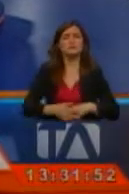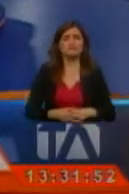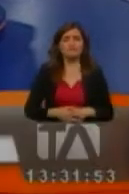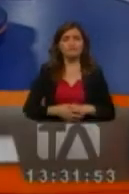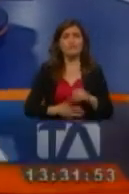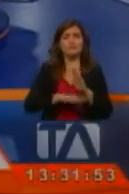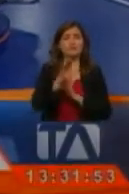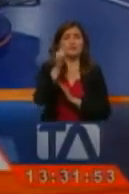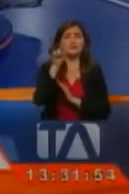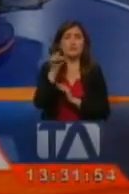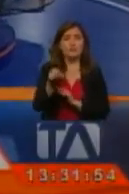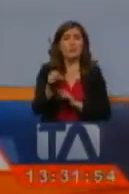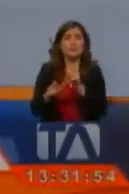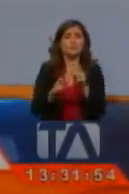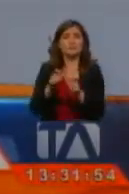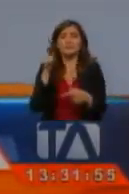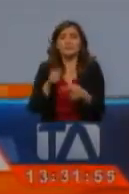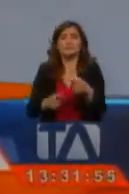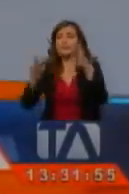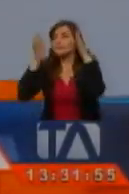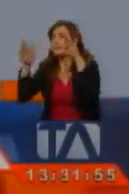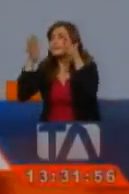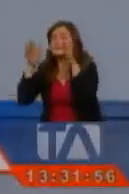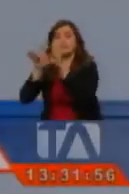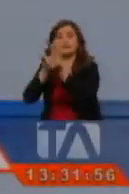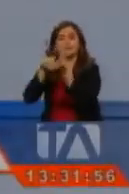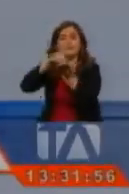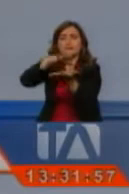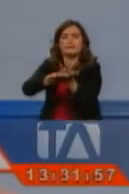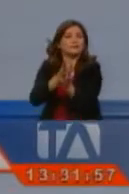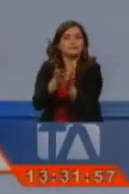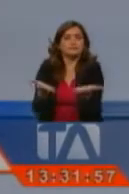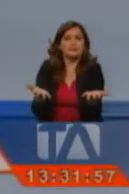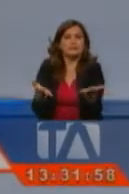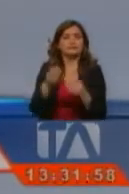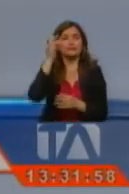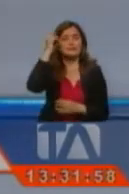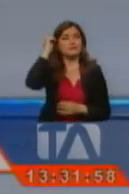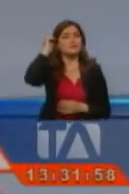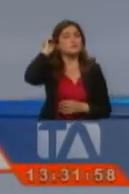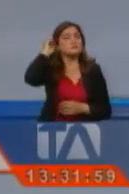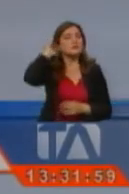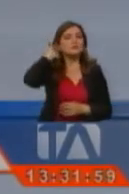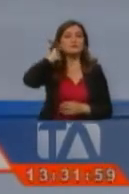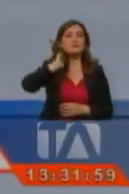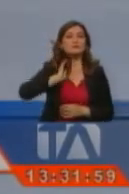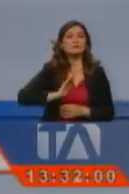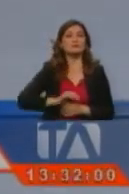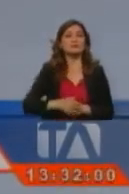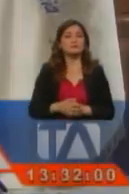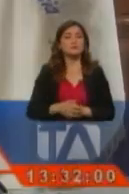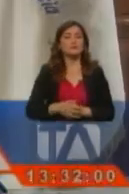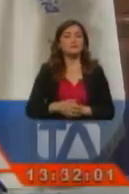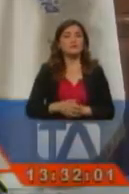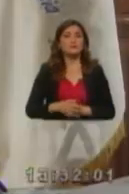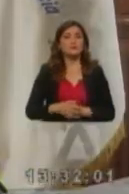10.000 personas que no podemos atender como exigen los protocolos y como exige la misma propuesta del nuevo sistema